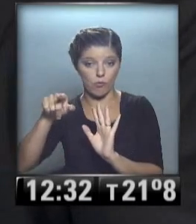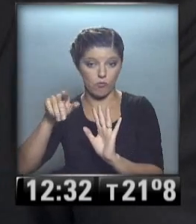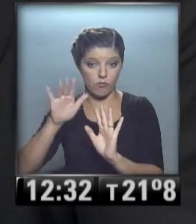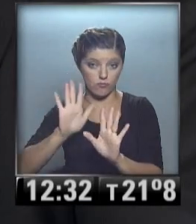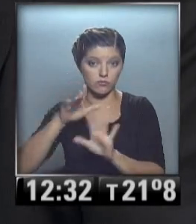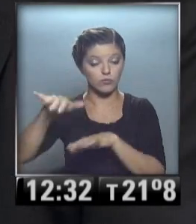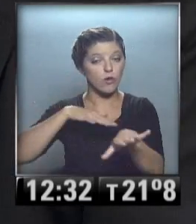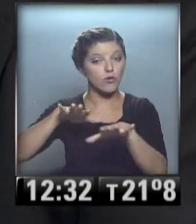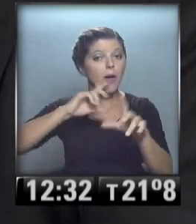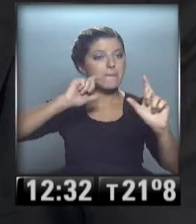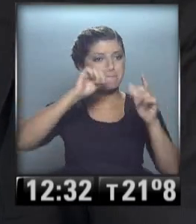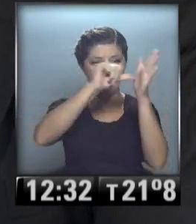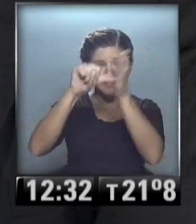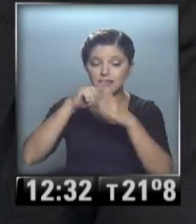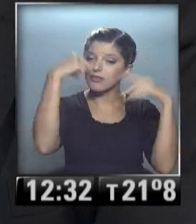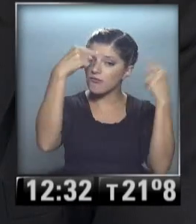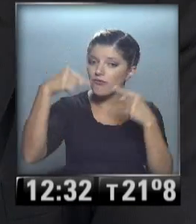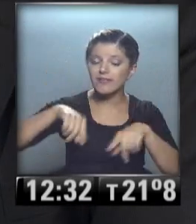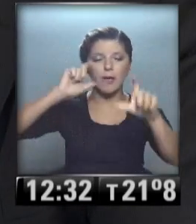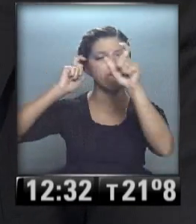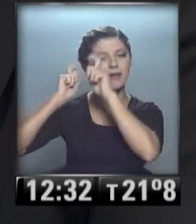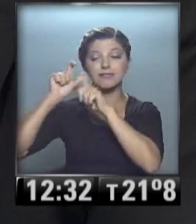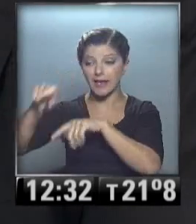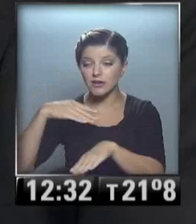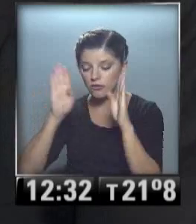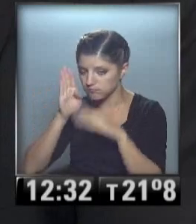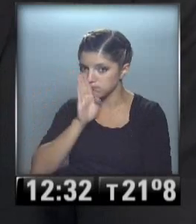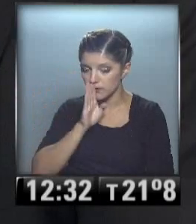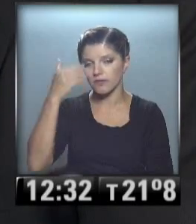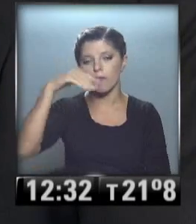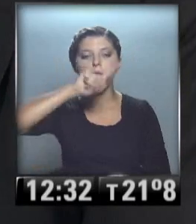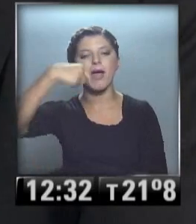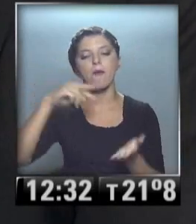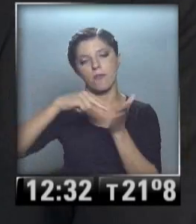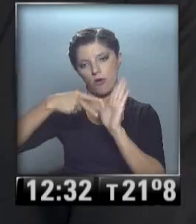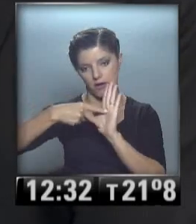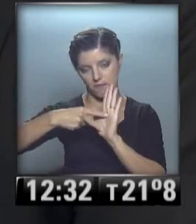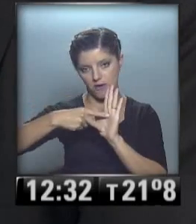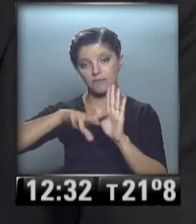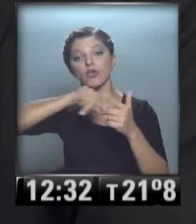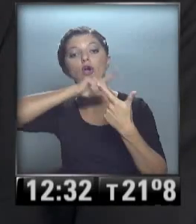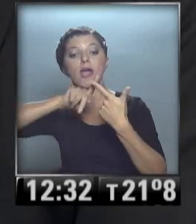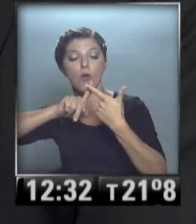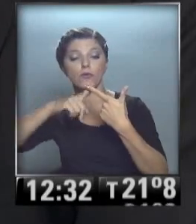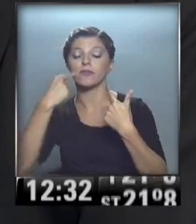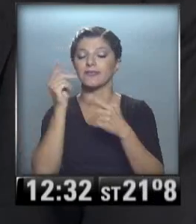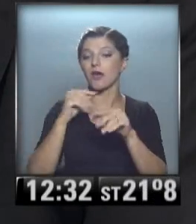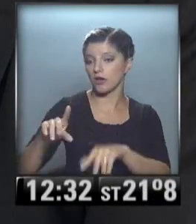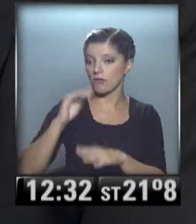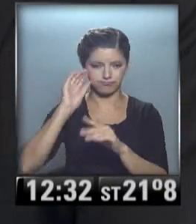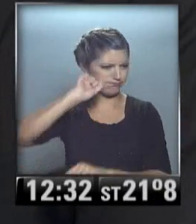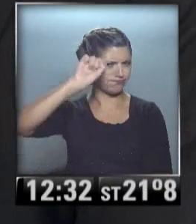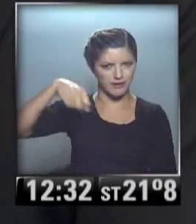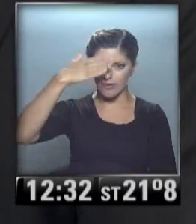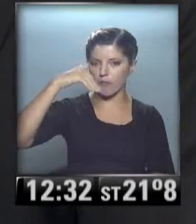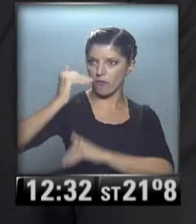que están viviendo países que siguen esas recetas y la experiencia contraria, es decir, el éxito o la recuperación que han tenido